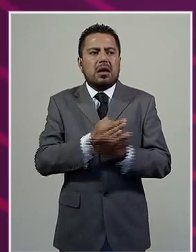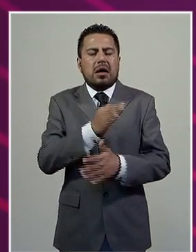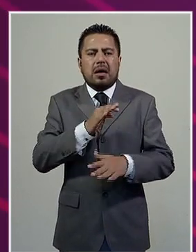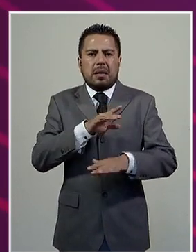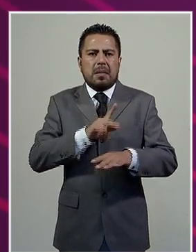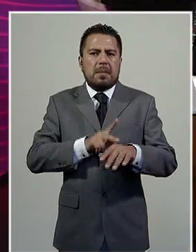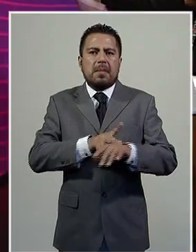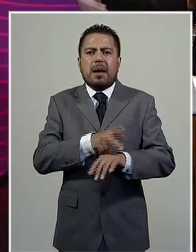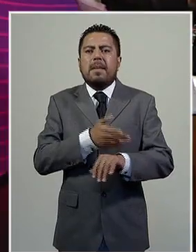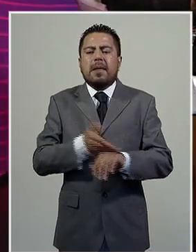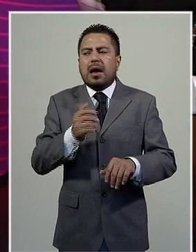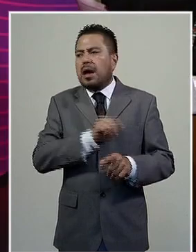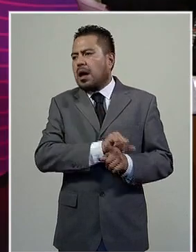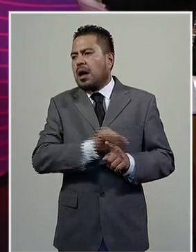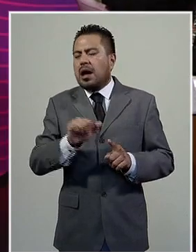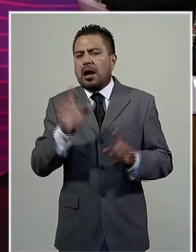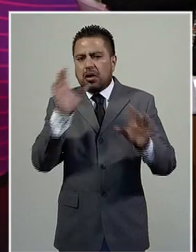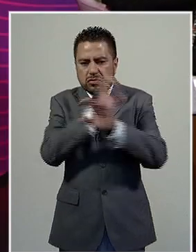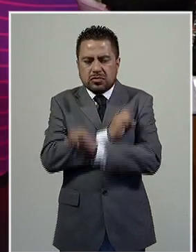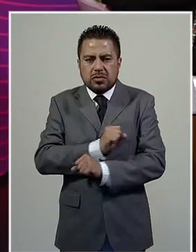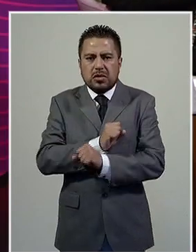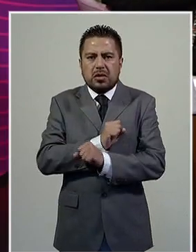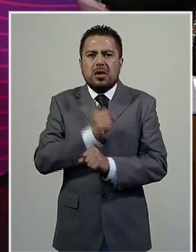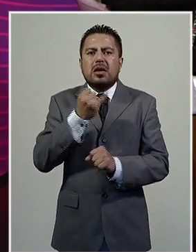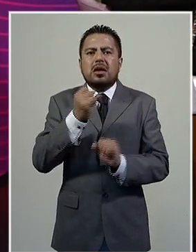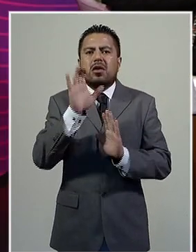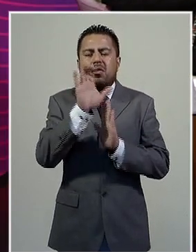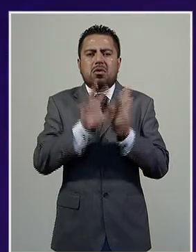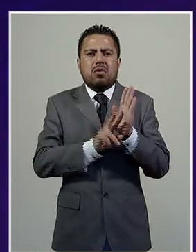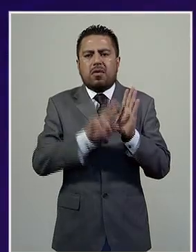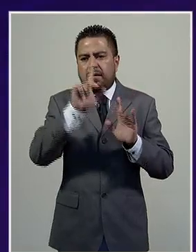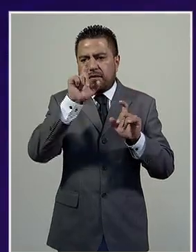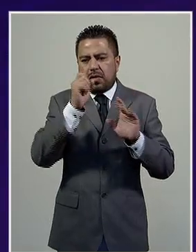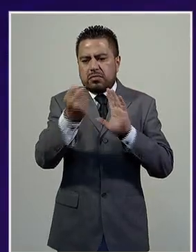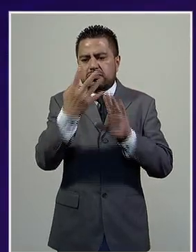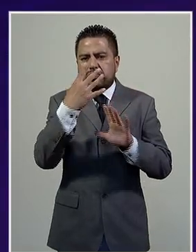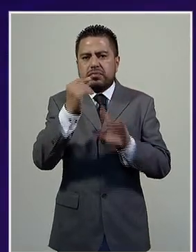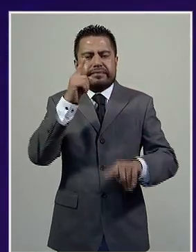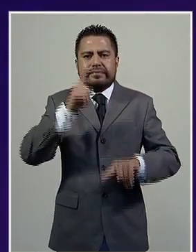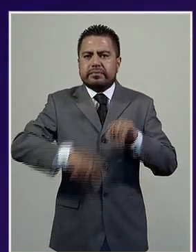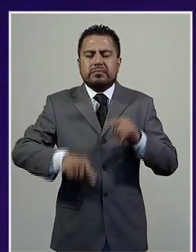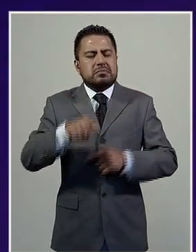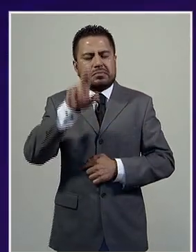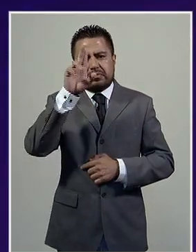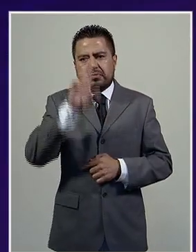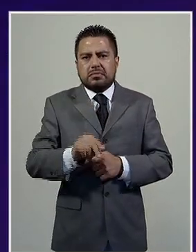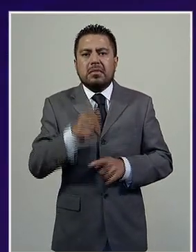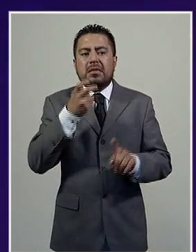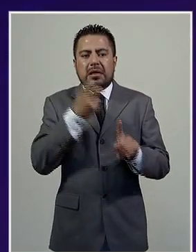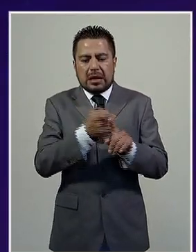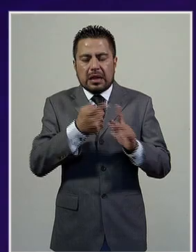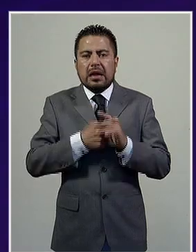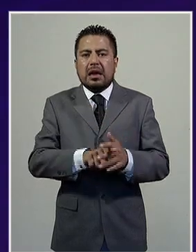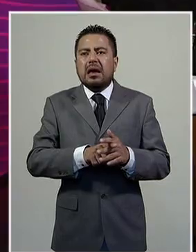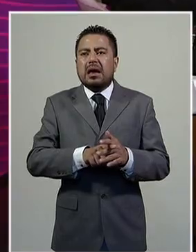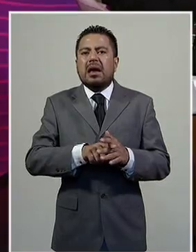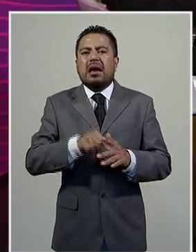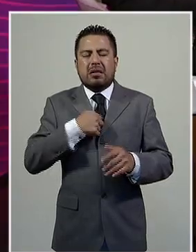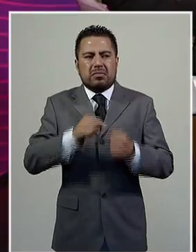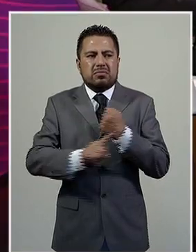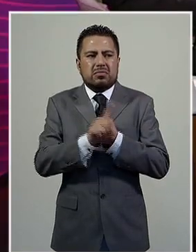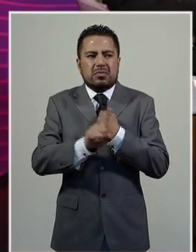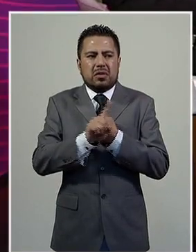muy blanco a un tono de piel muy oscuro, y un currículum sin foto. Pero desde ahí empezamos a tener problemas con nuestro